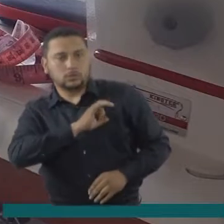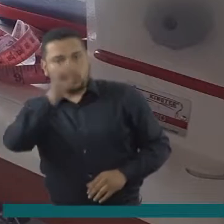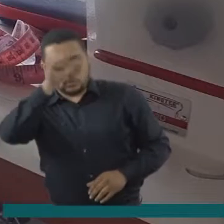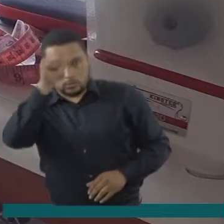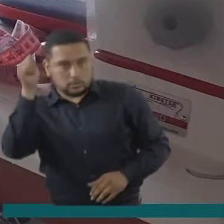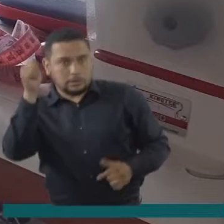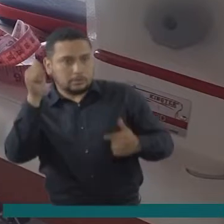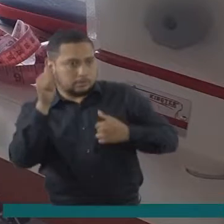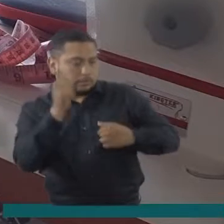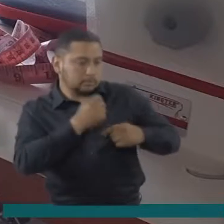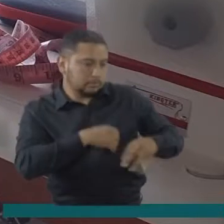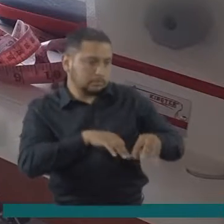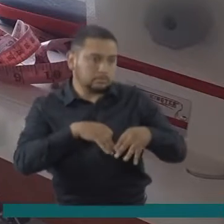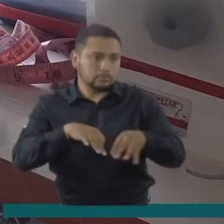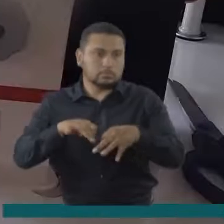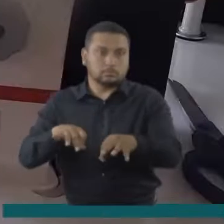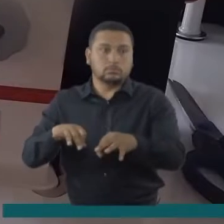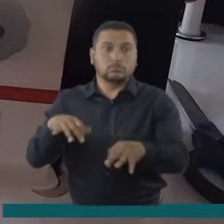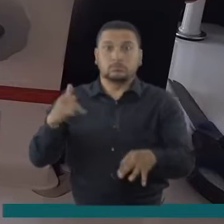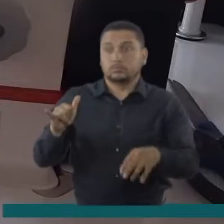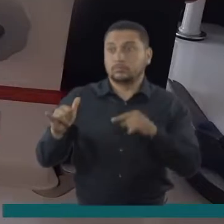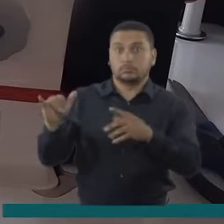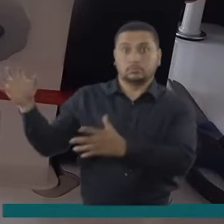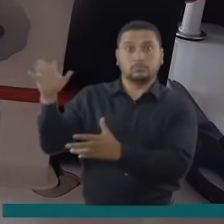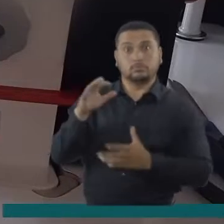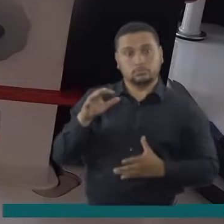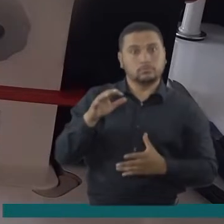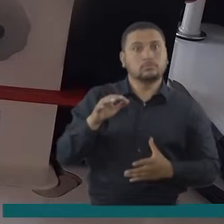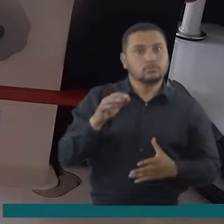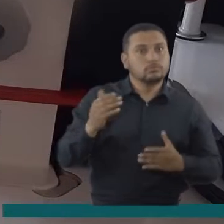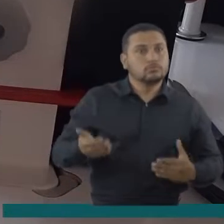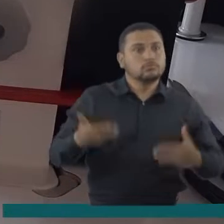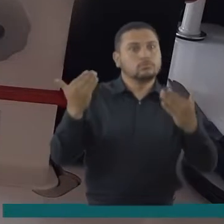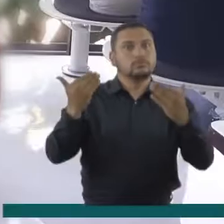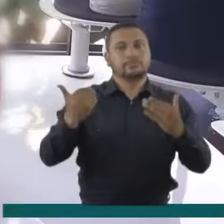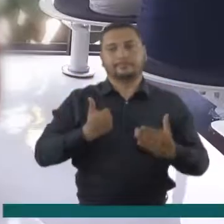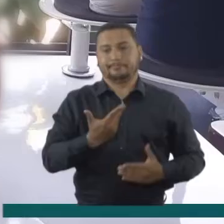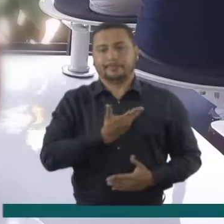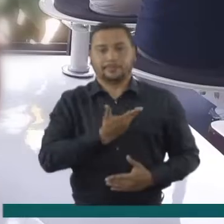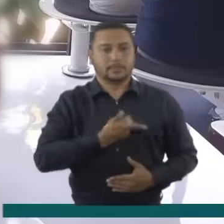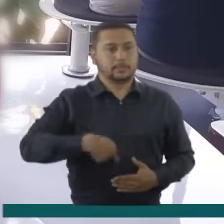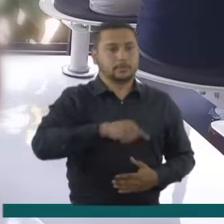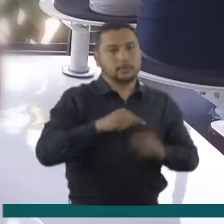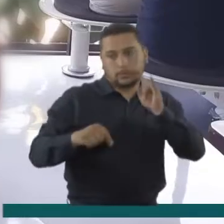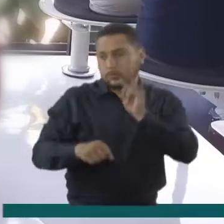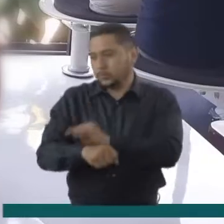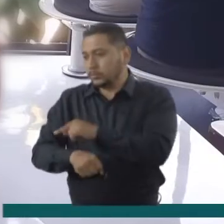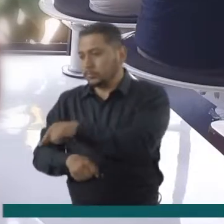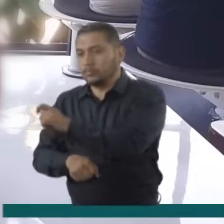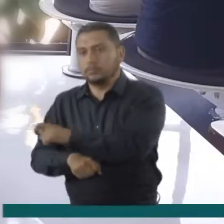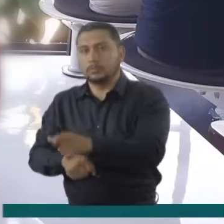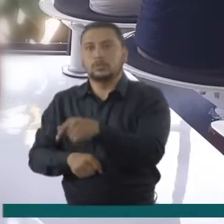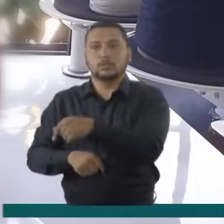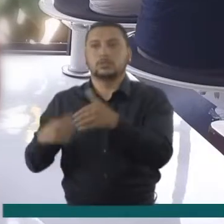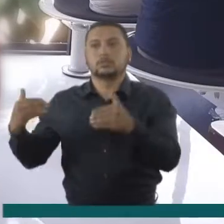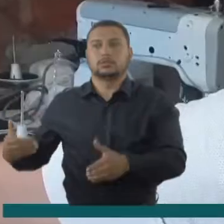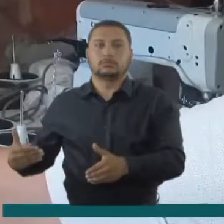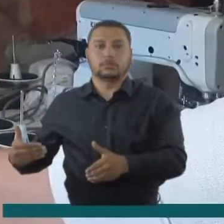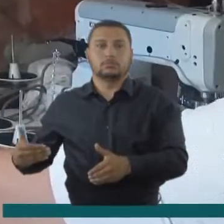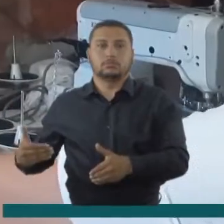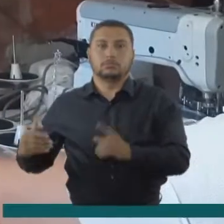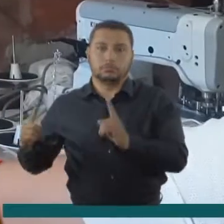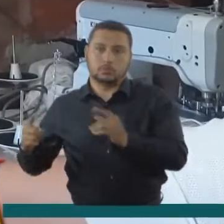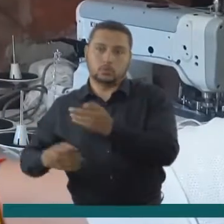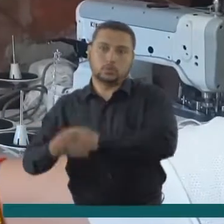sábados y los domingos. Dentro de las beneficiadas con el fortalecimiento e impulso de sus emprendimientos están madres cuidadoras de personas con discapacidad. Yo tengo